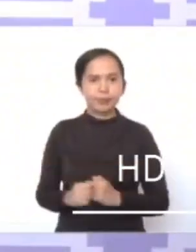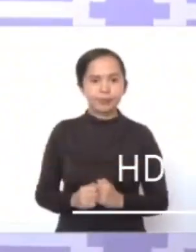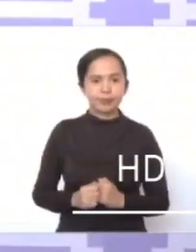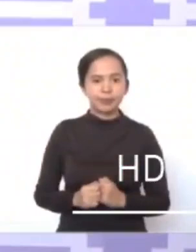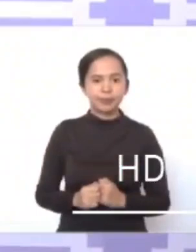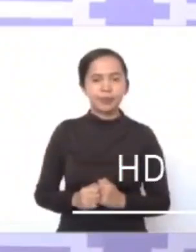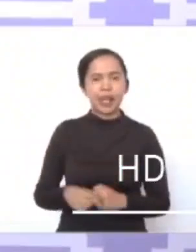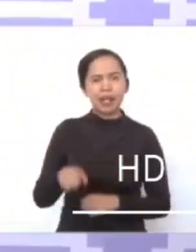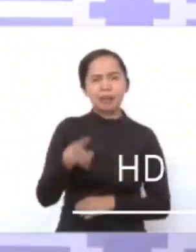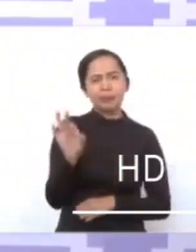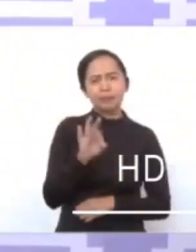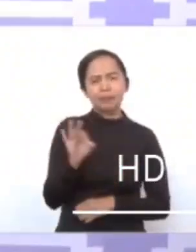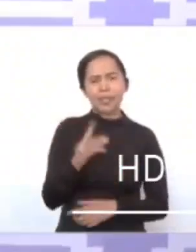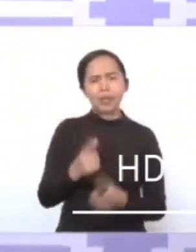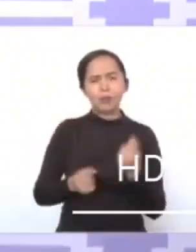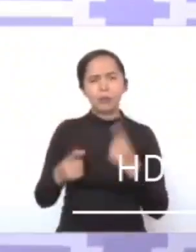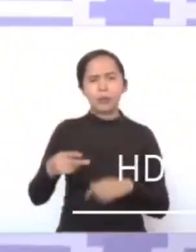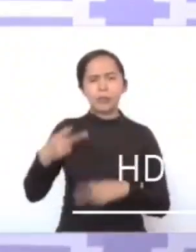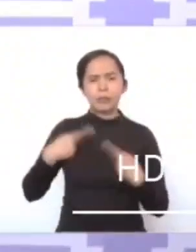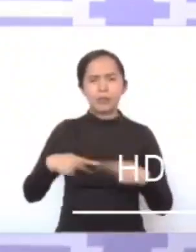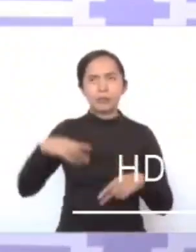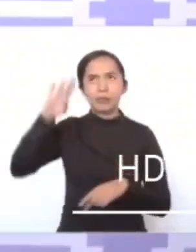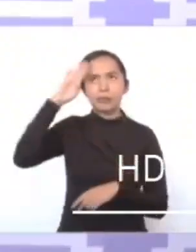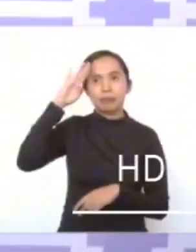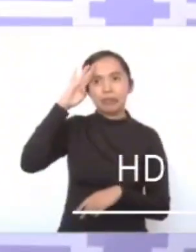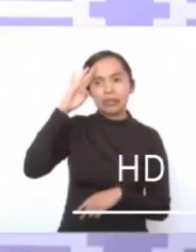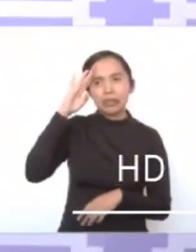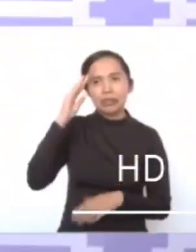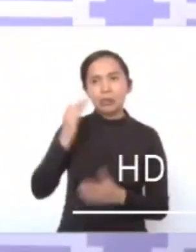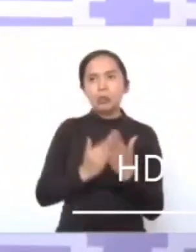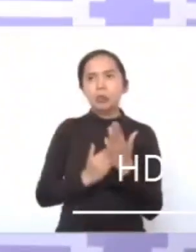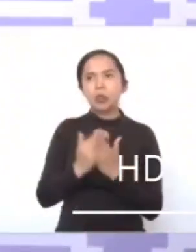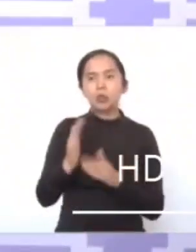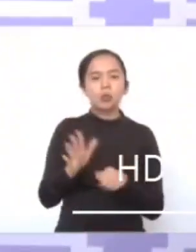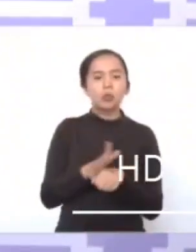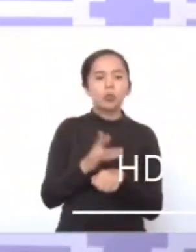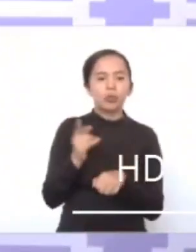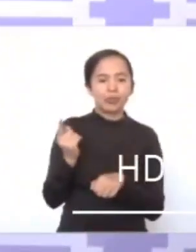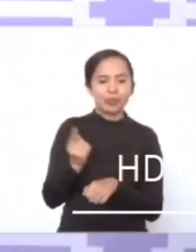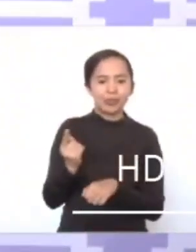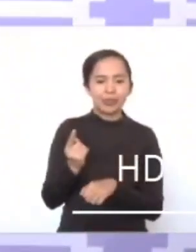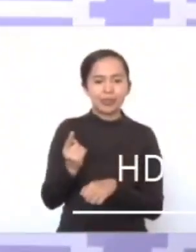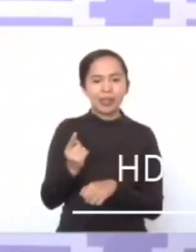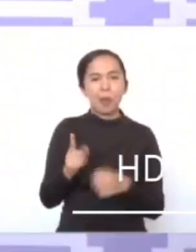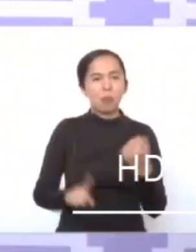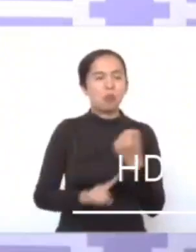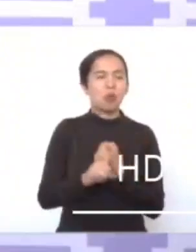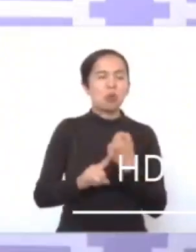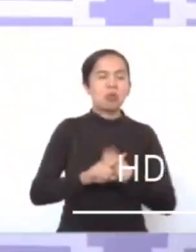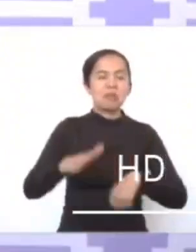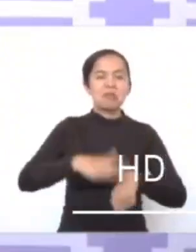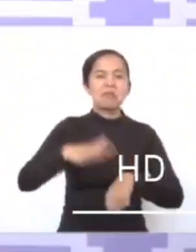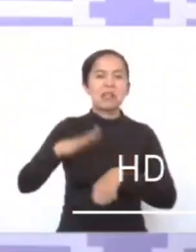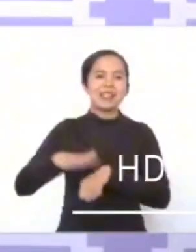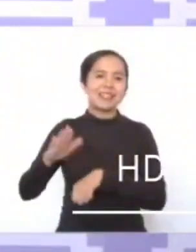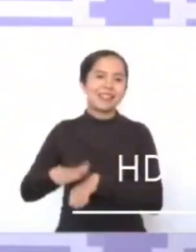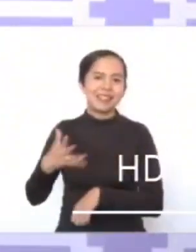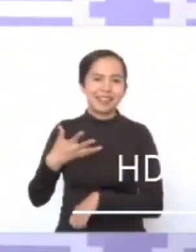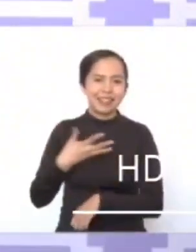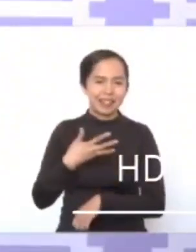Alguien podría pensar, aumentaron porque aumentaron también los delitos, pero no es